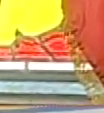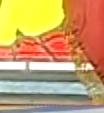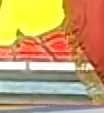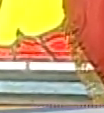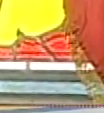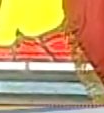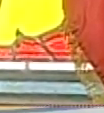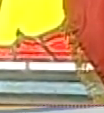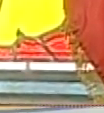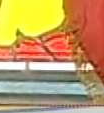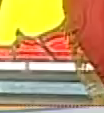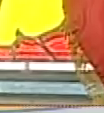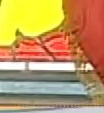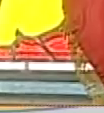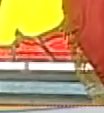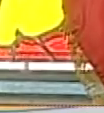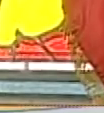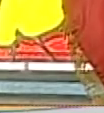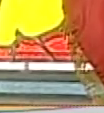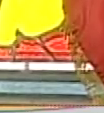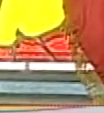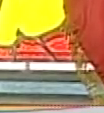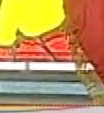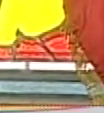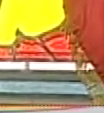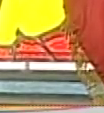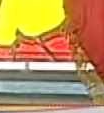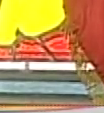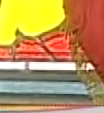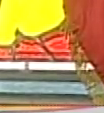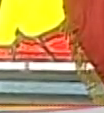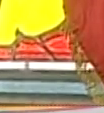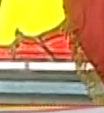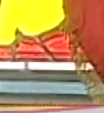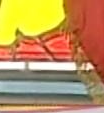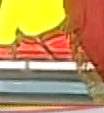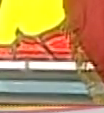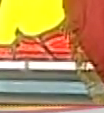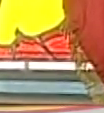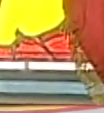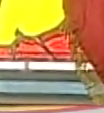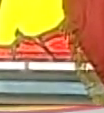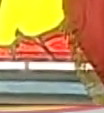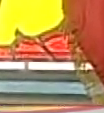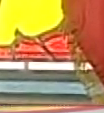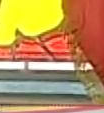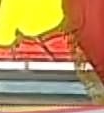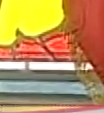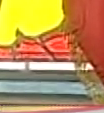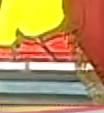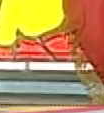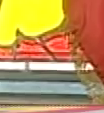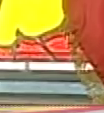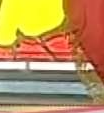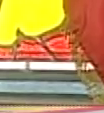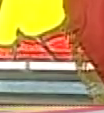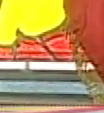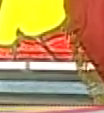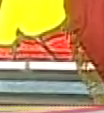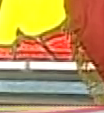Quisiera, presidente, hacerle un breve resumen de la jornada de trabajo. Le hemos presentado a